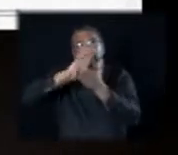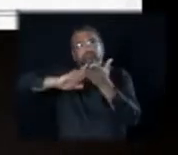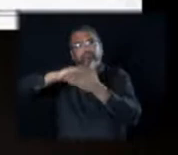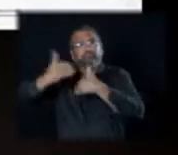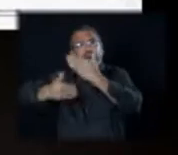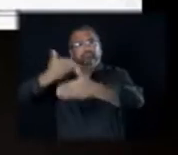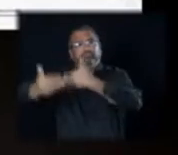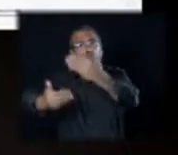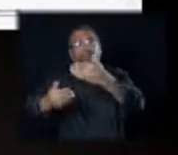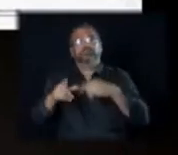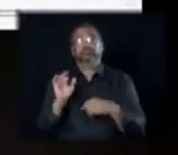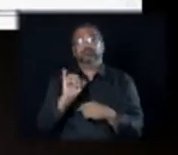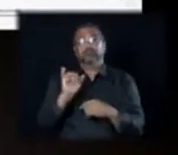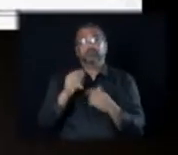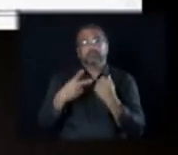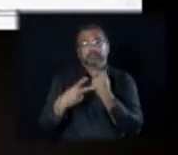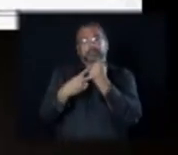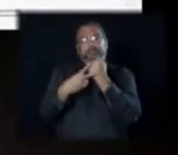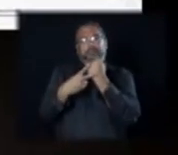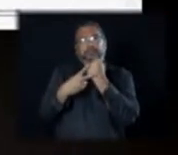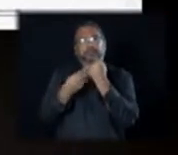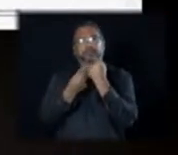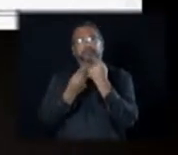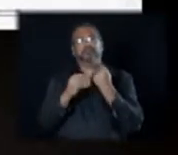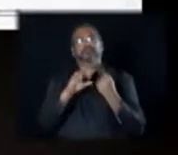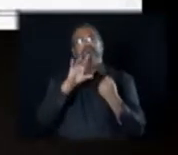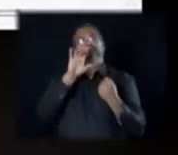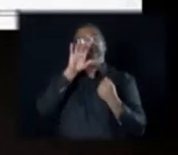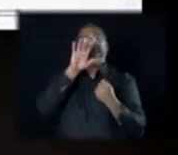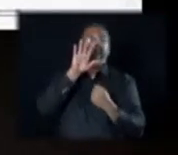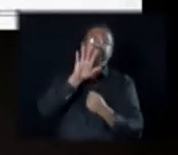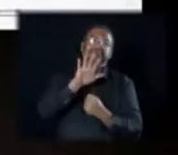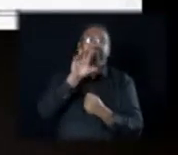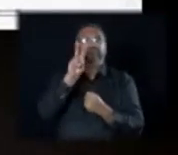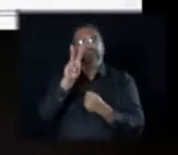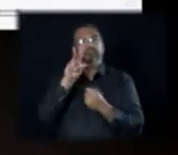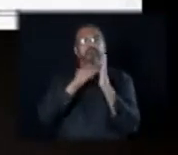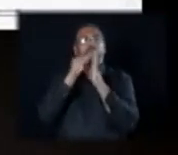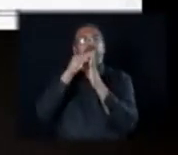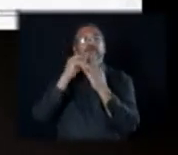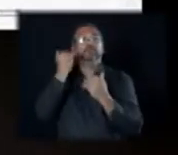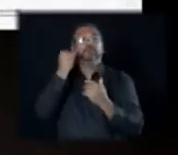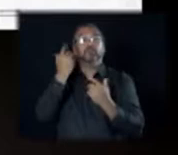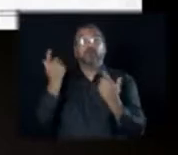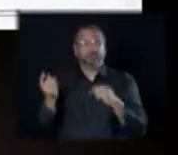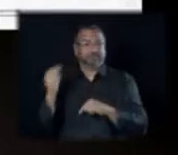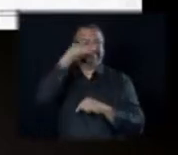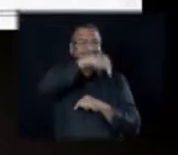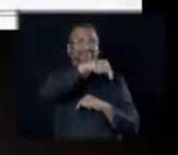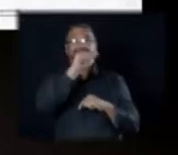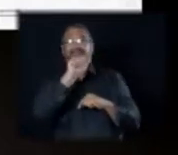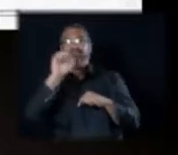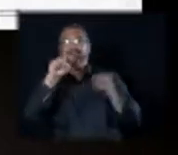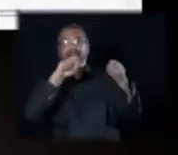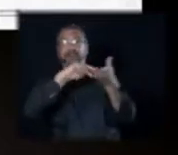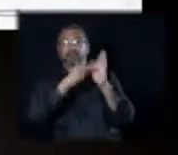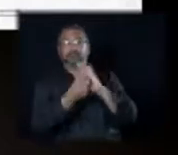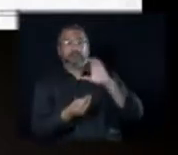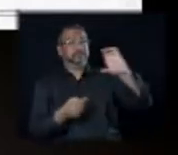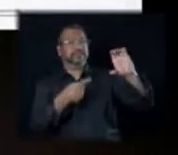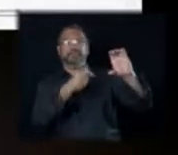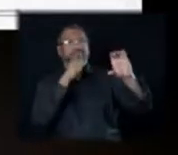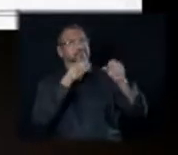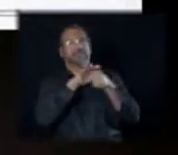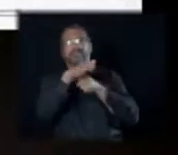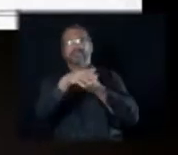para gastos de operacionales y suman casi 52 millones para